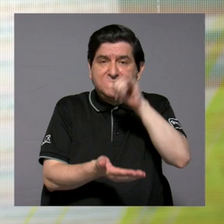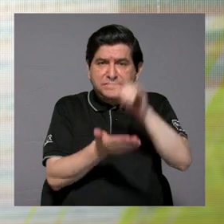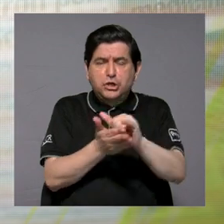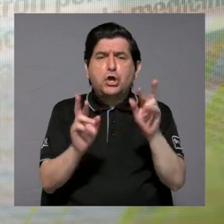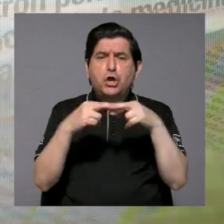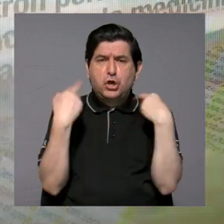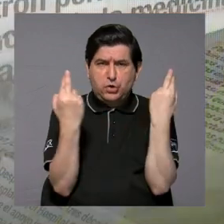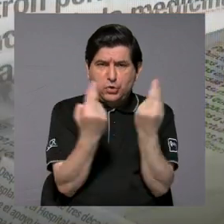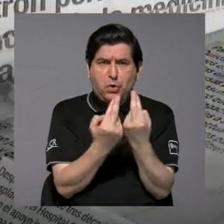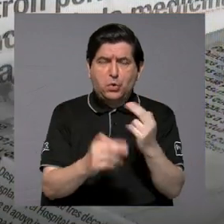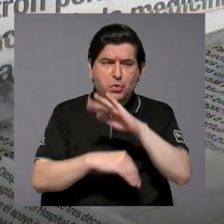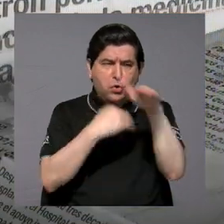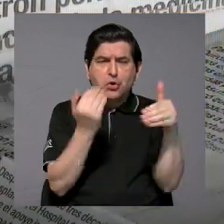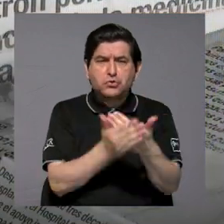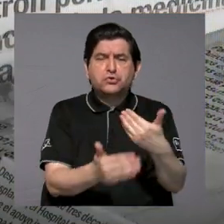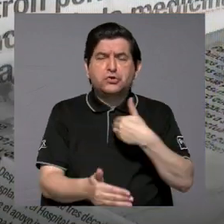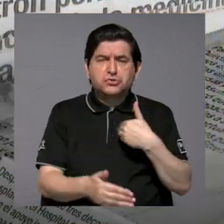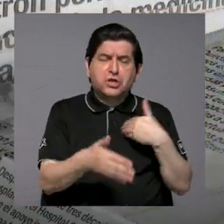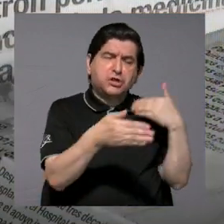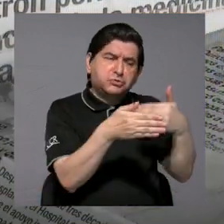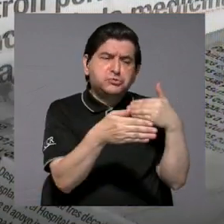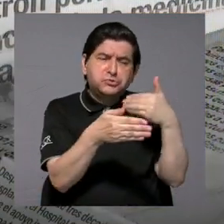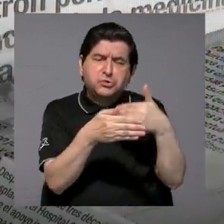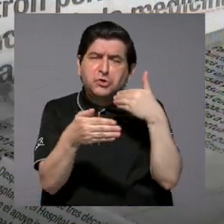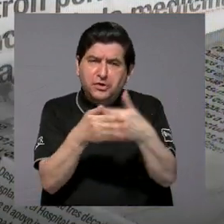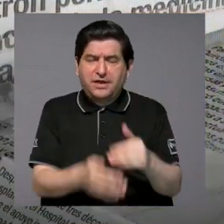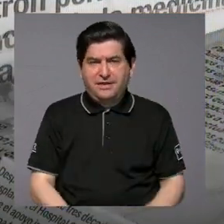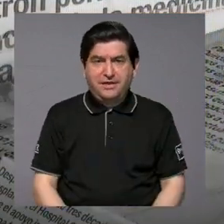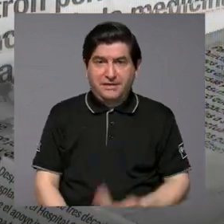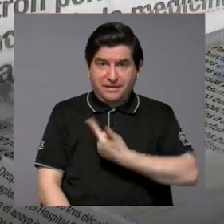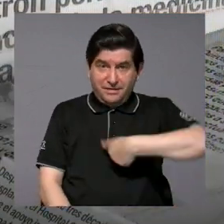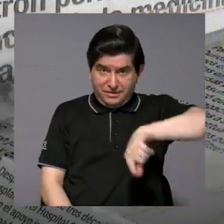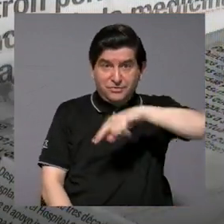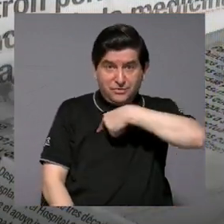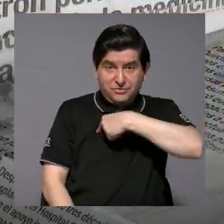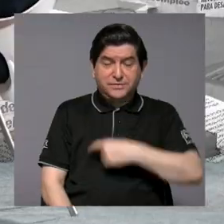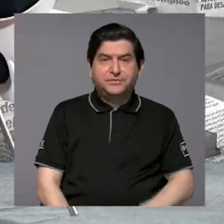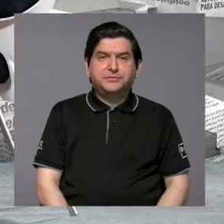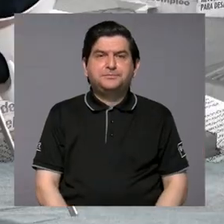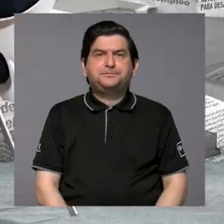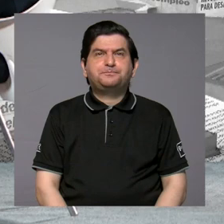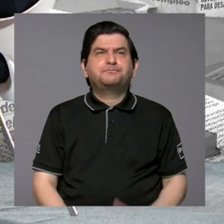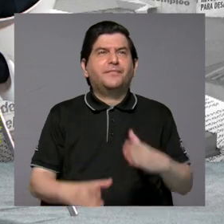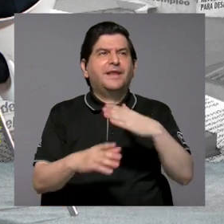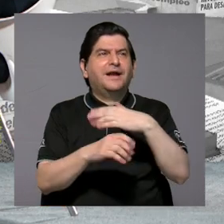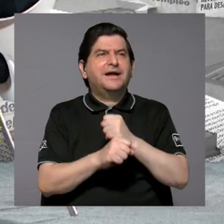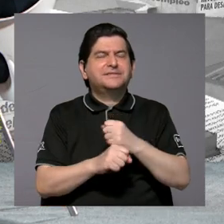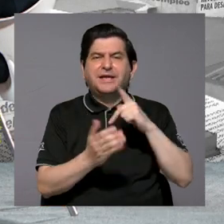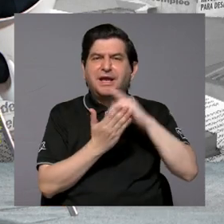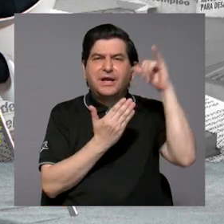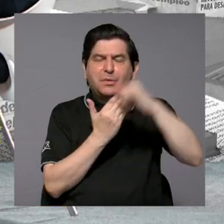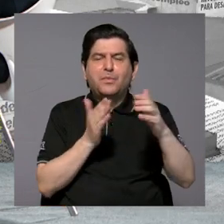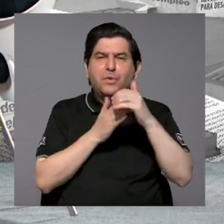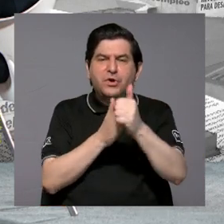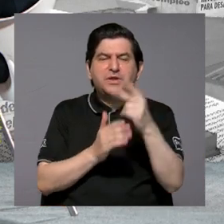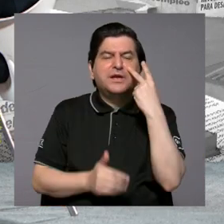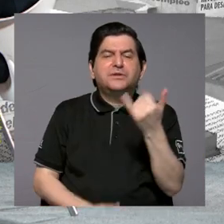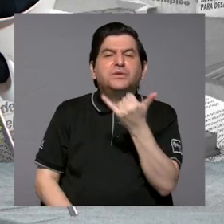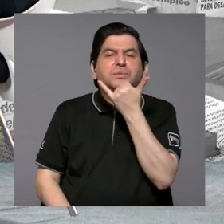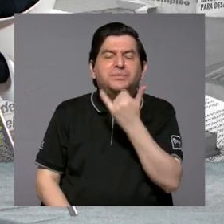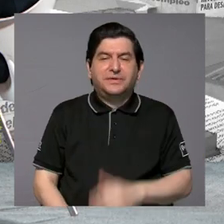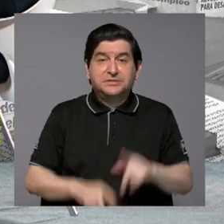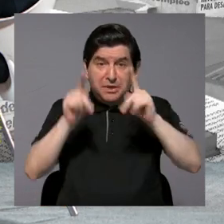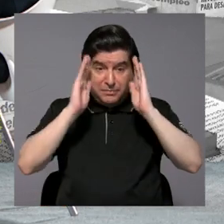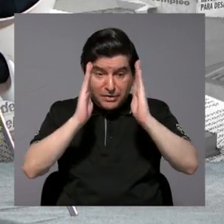reunirnos aquí todo el mundo tiene más cercanía entonces lo hicimos como sí lo hicimos como este como un proyecto piloto a ver qué pasa la gente